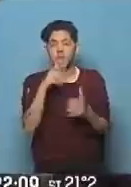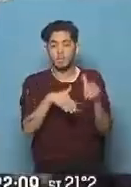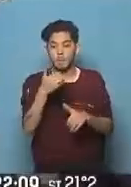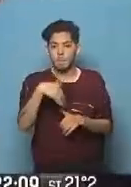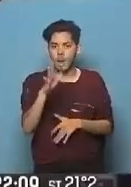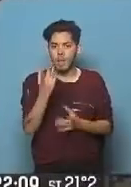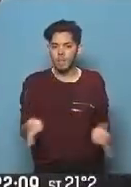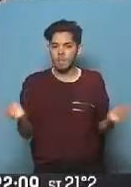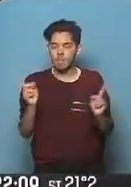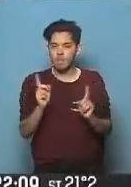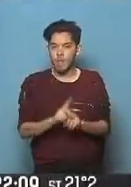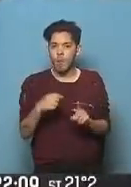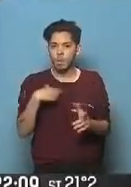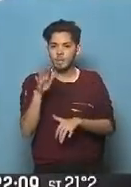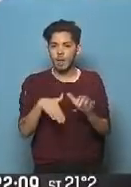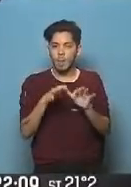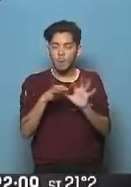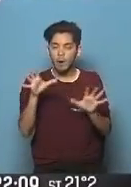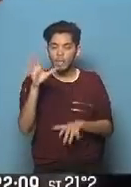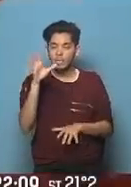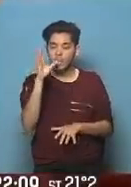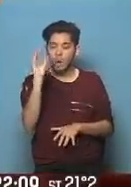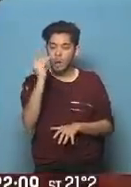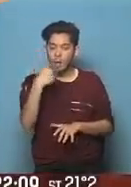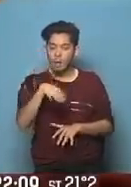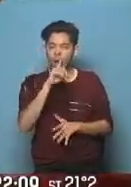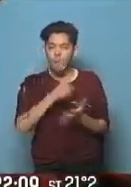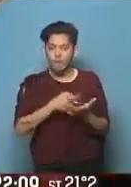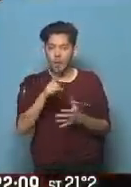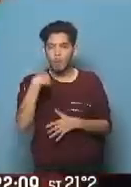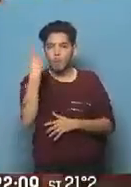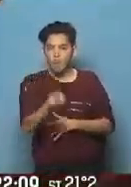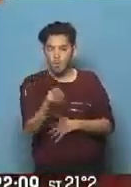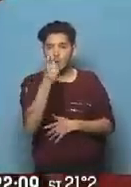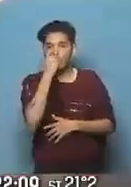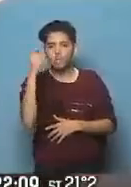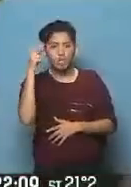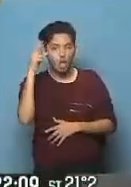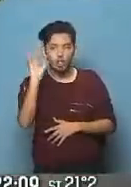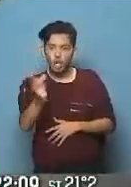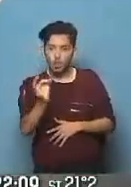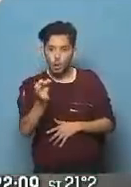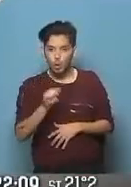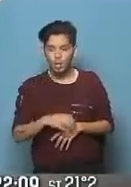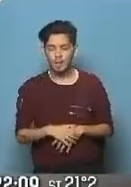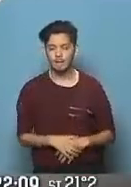el retorno de la democracia en Brasil se definirán el próximo 28 de octubre.